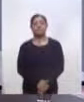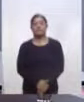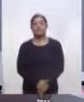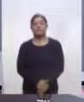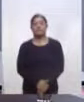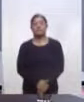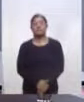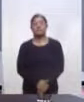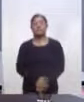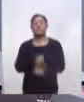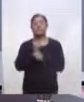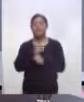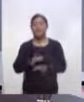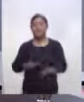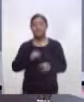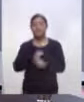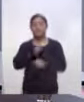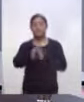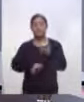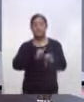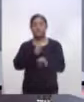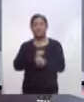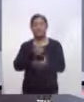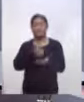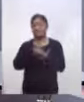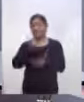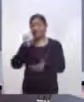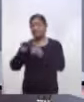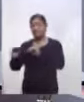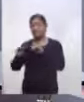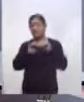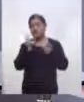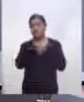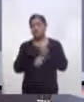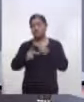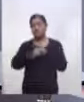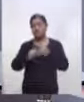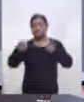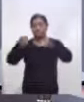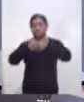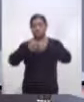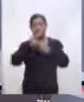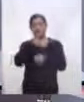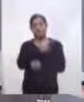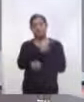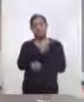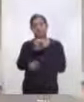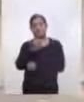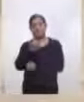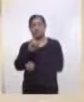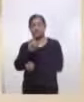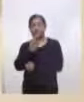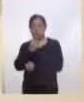En información internacional, se agrava la crisis migratoria en la frontera greco-turca.